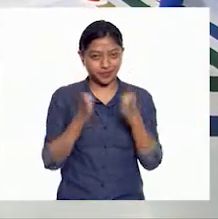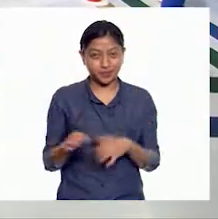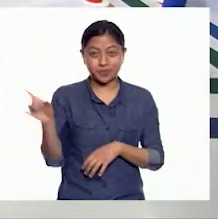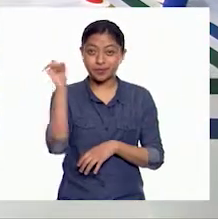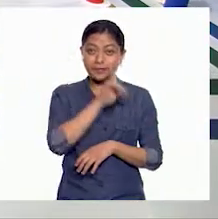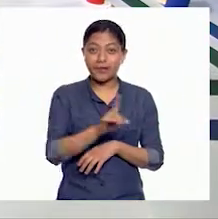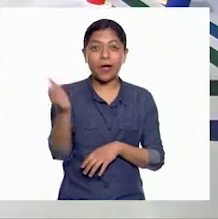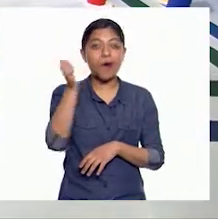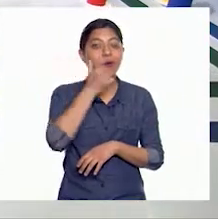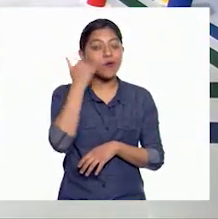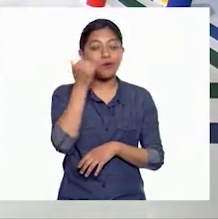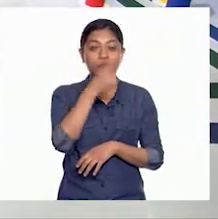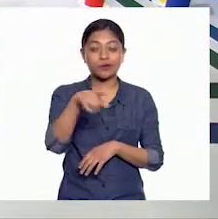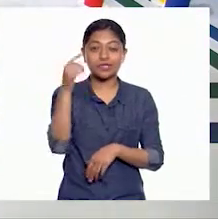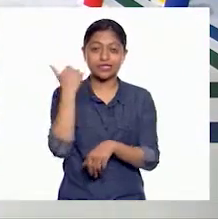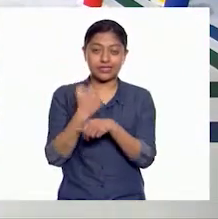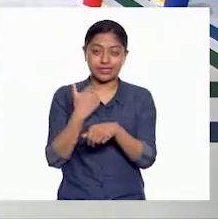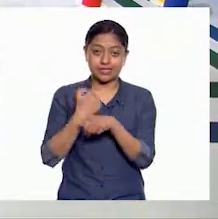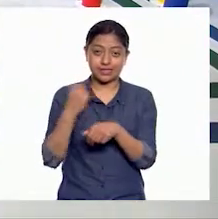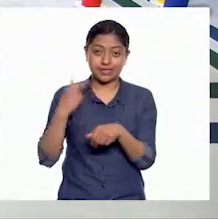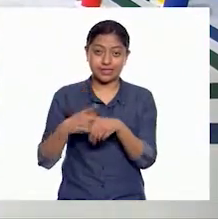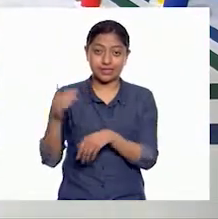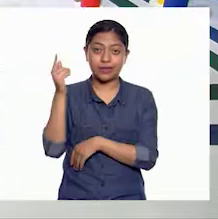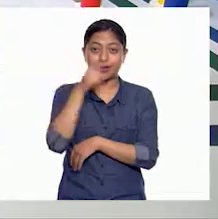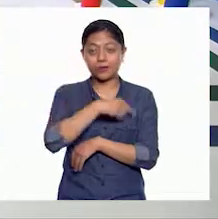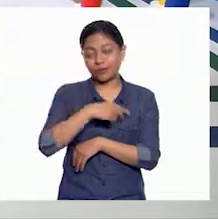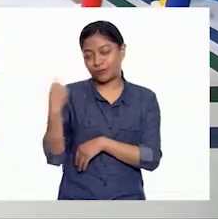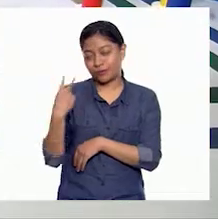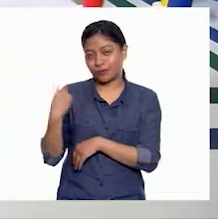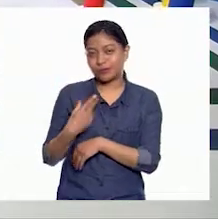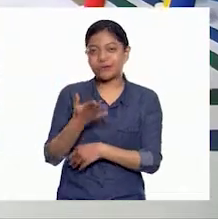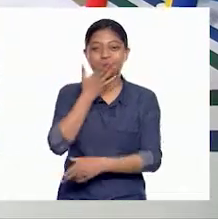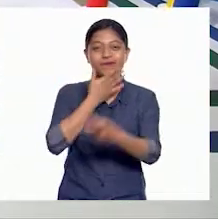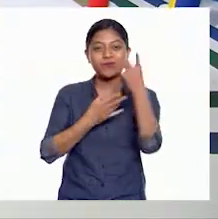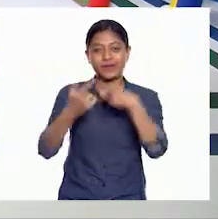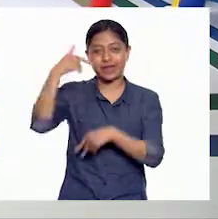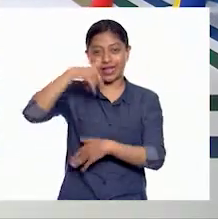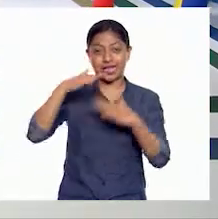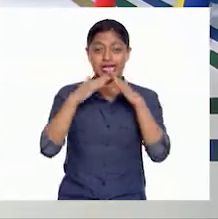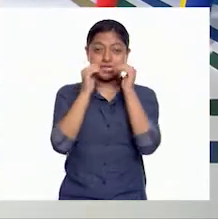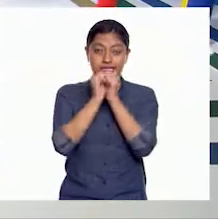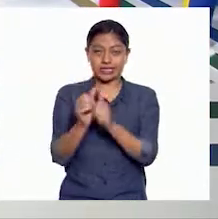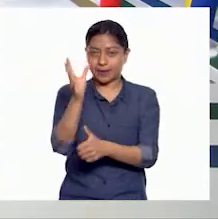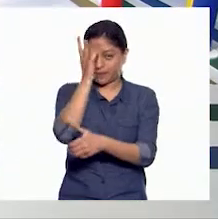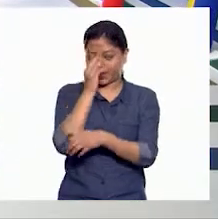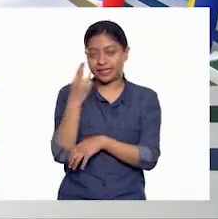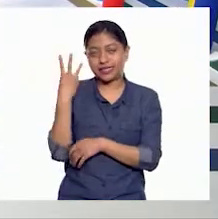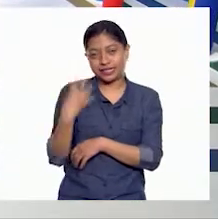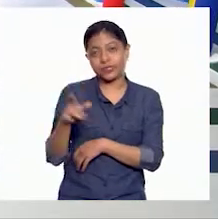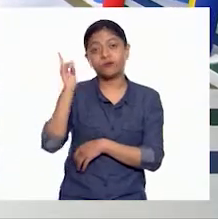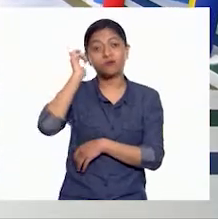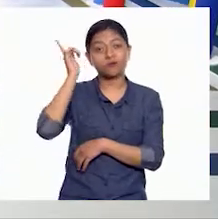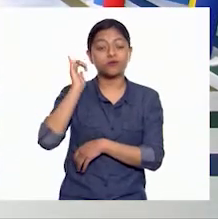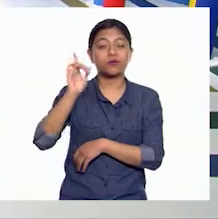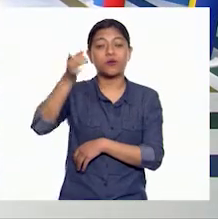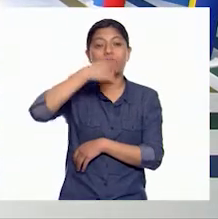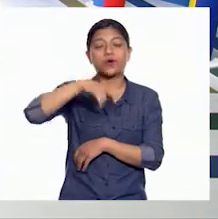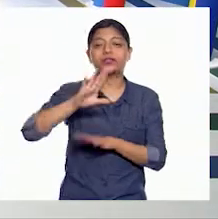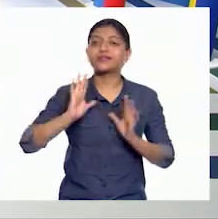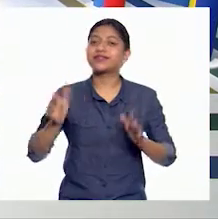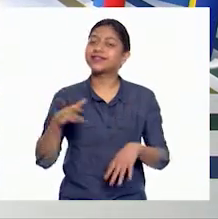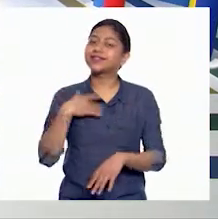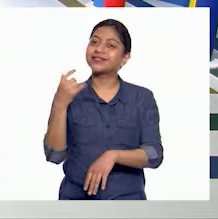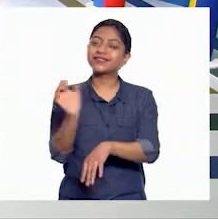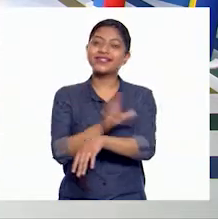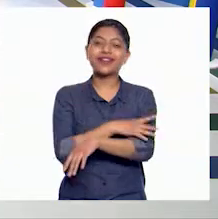están alumnas y alumnos de sexto grado. Nosotros les damos la bienvenida a Aprende Casa 3. Y espero que estén emocionadísimos por